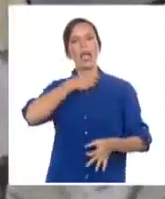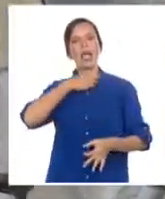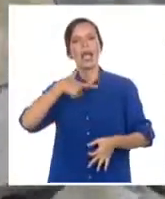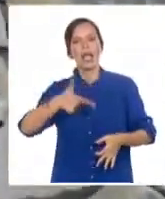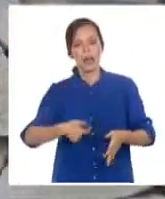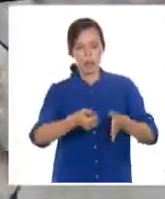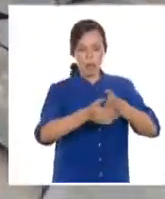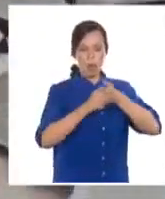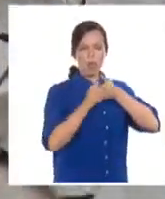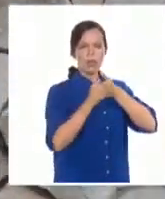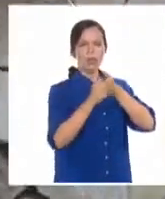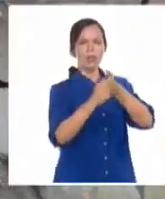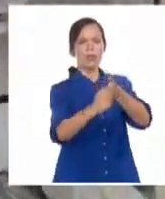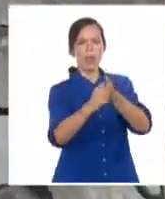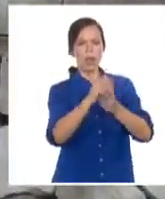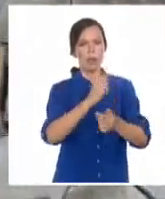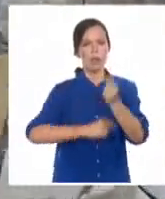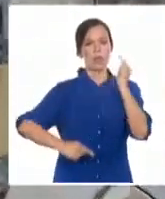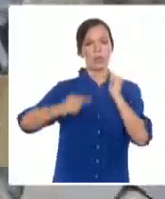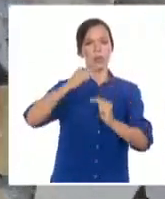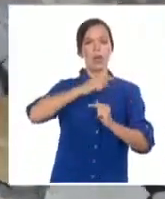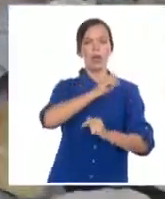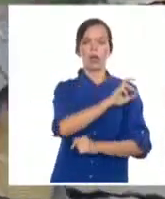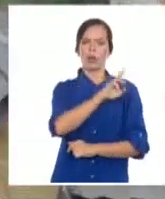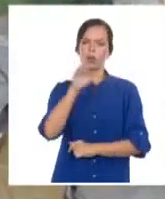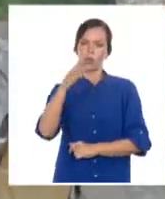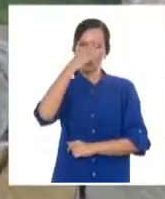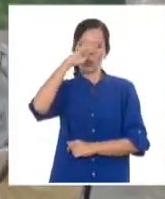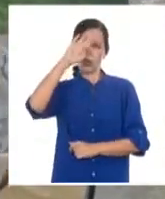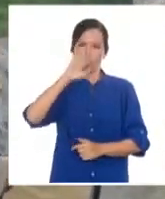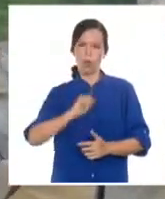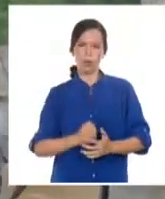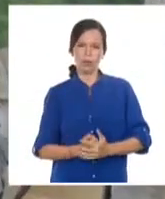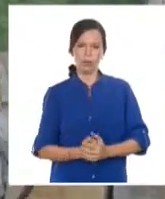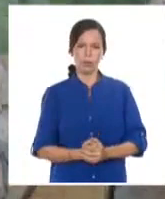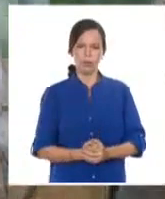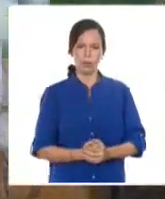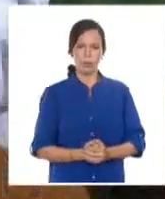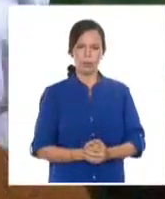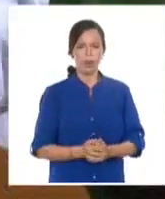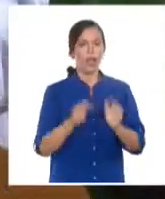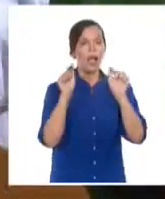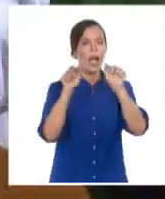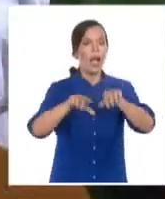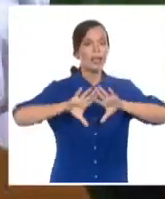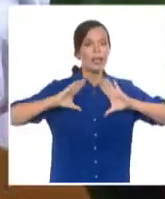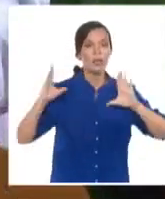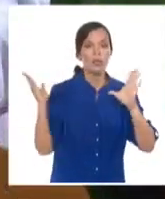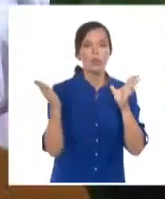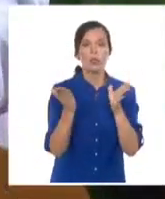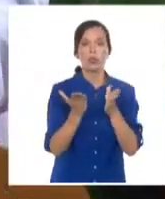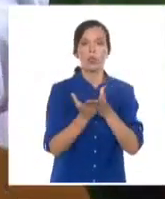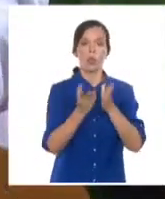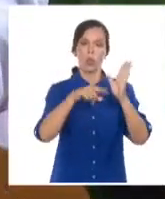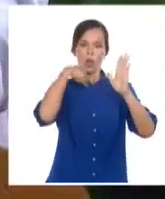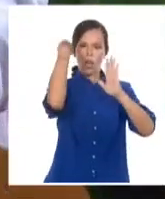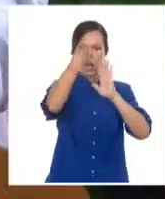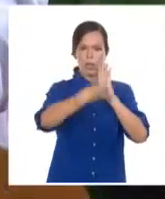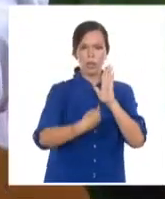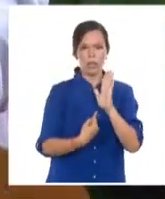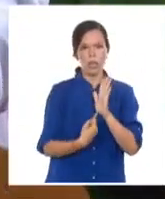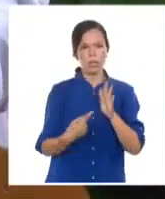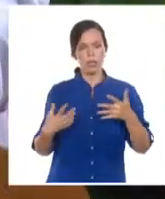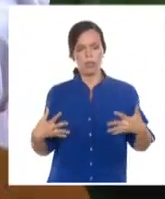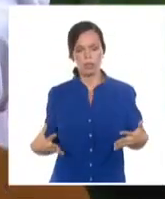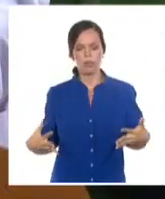y perdurará en la revolución cubana en ello está la radicalidad y el carácter esencialmente mador